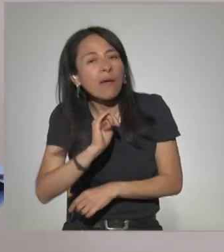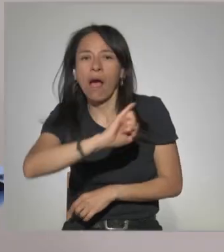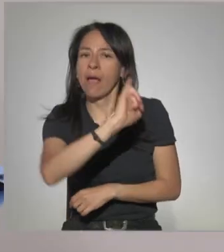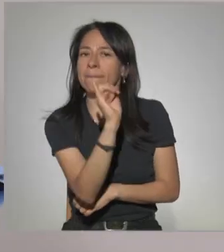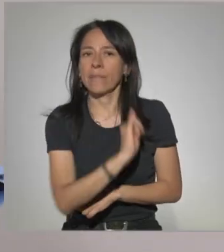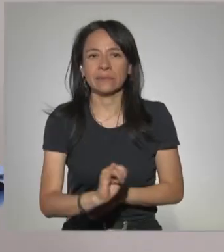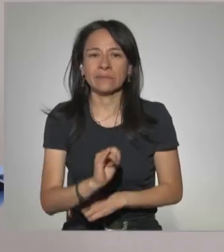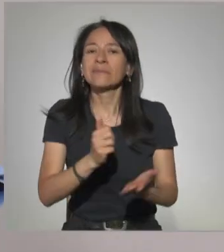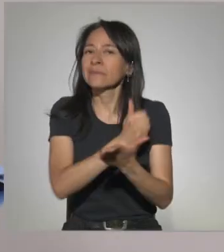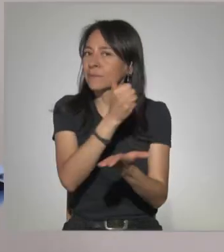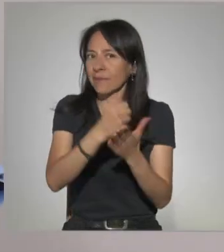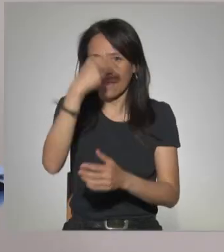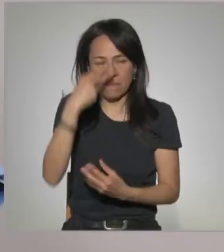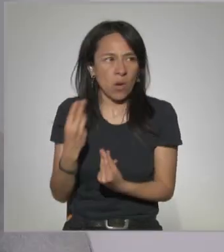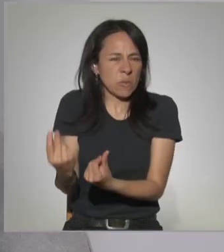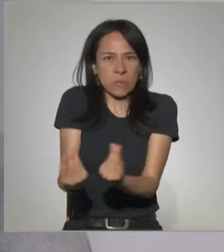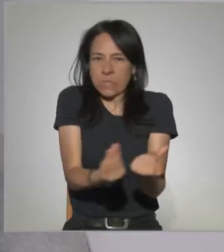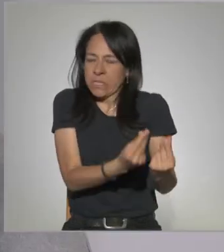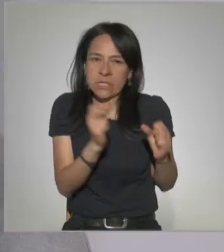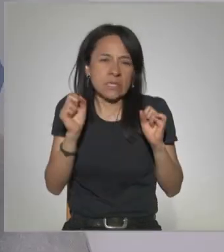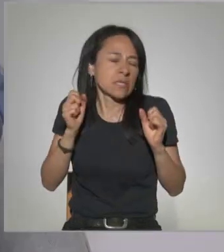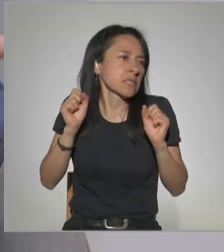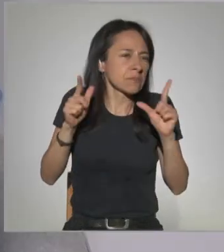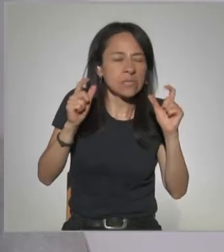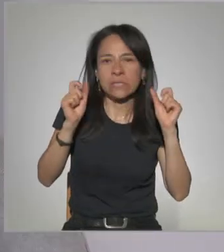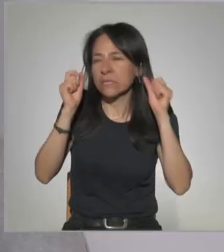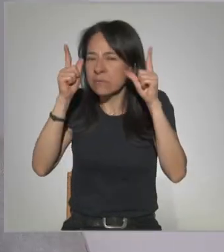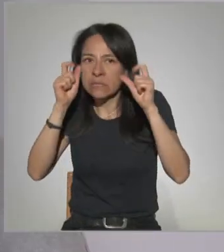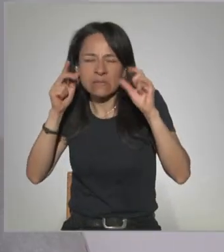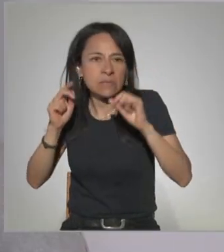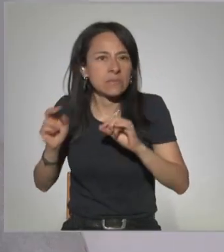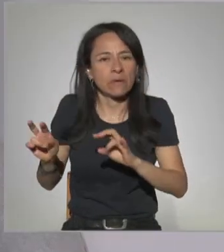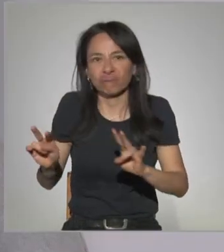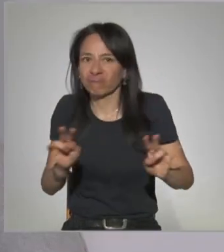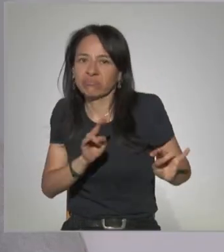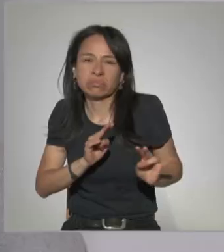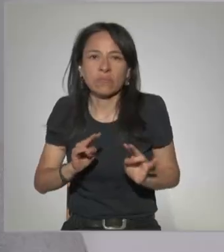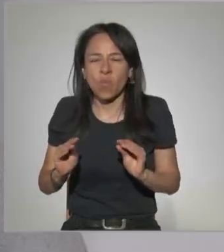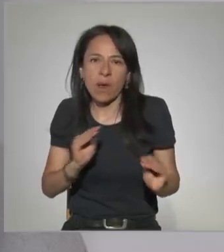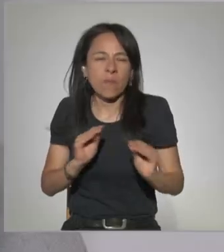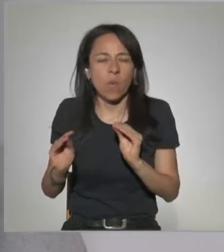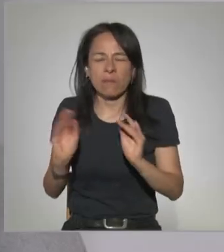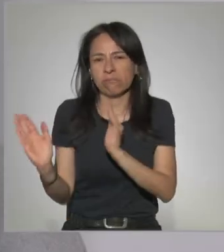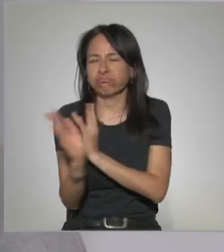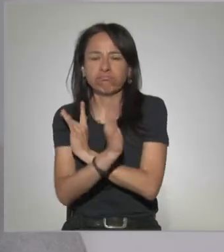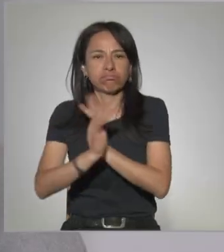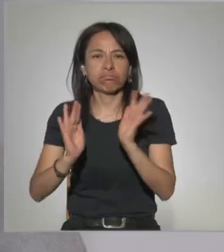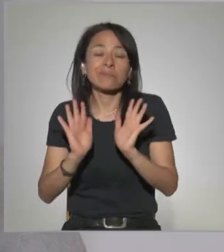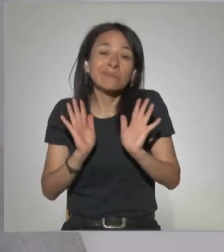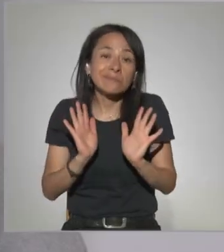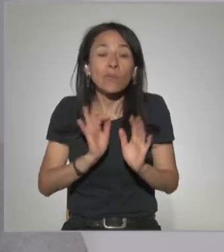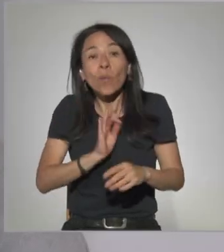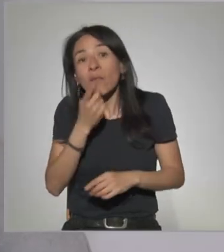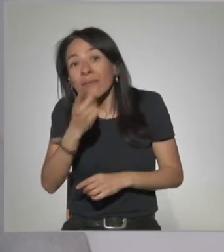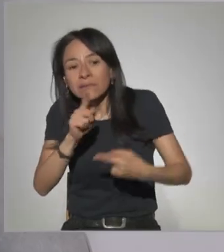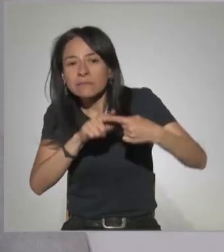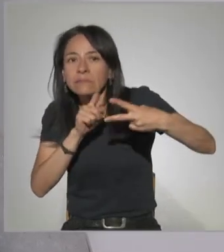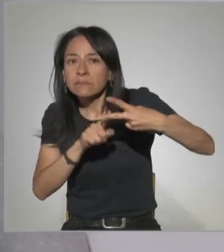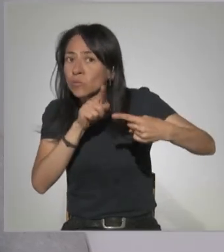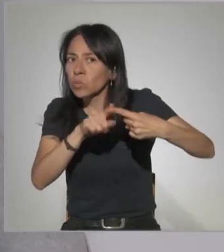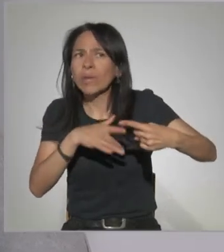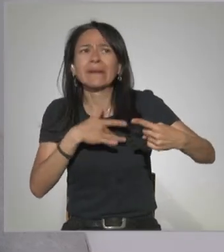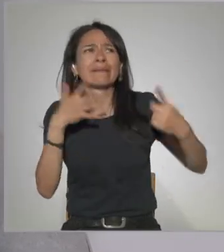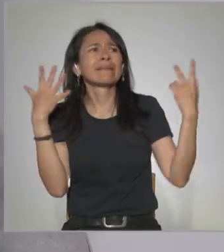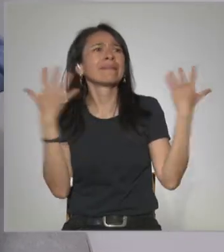ciudad activa, ¿no? Entonces, yo diría, ¿la sufres o la disfrutas, no? O sea, ¿en